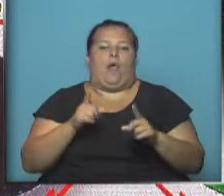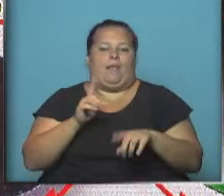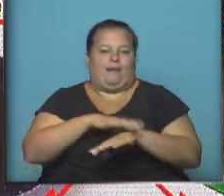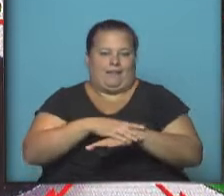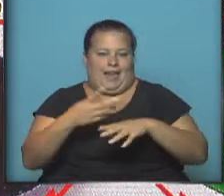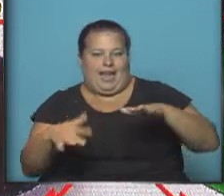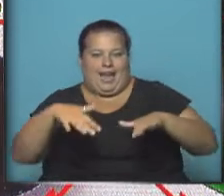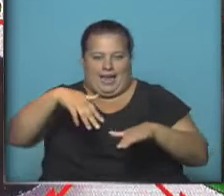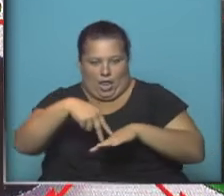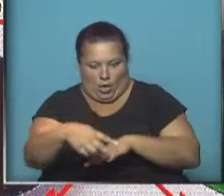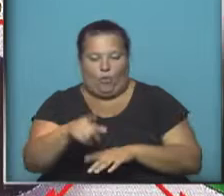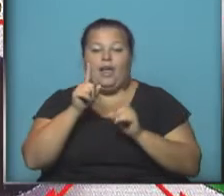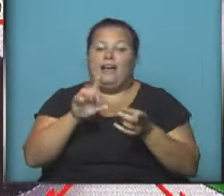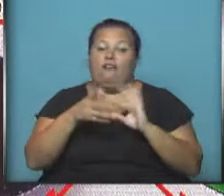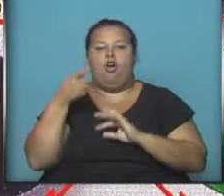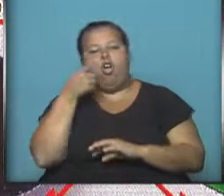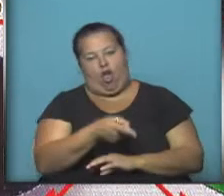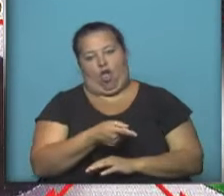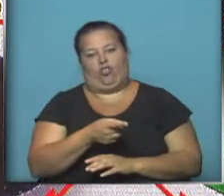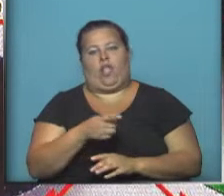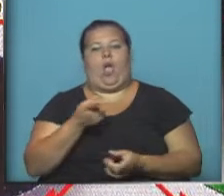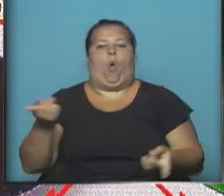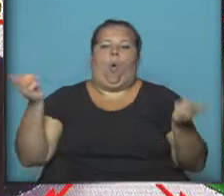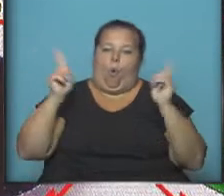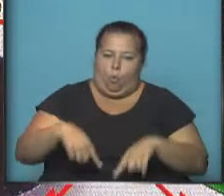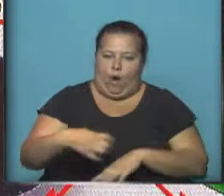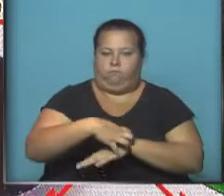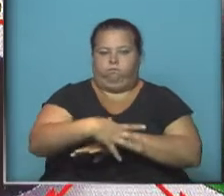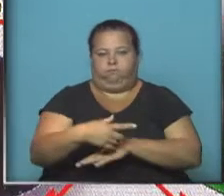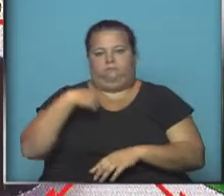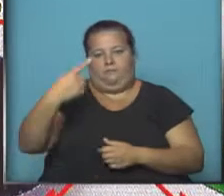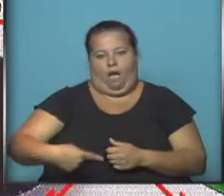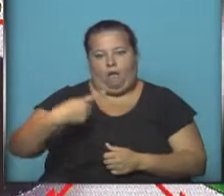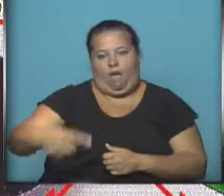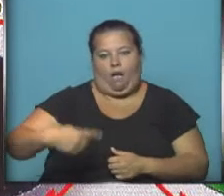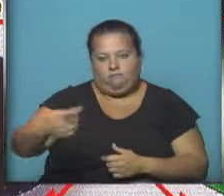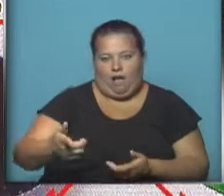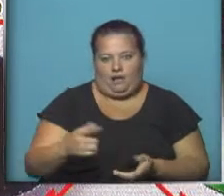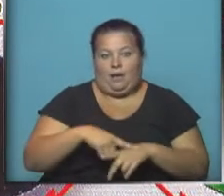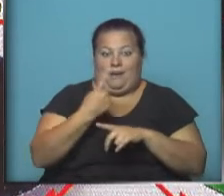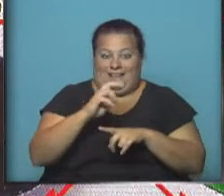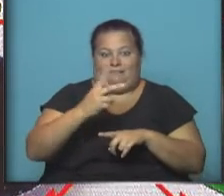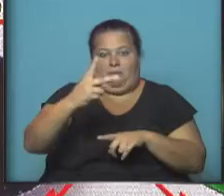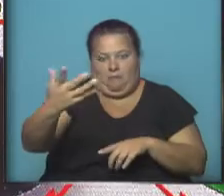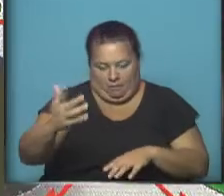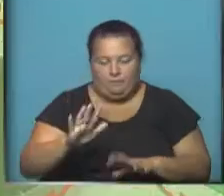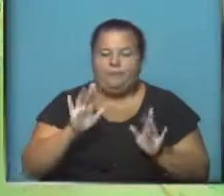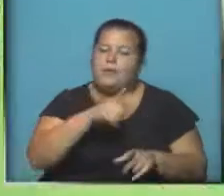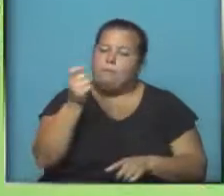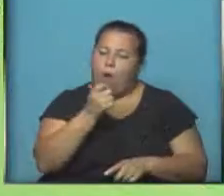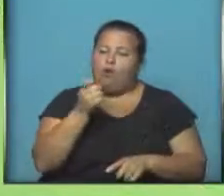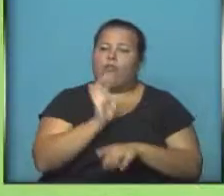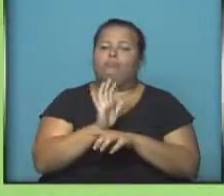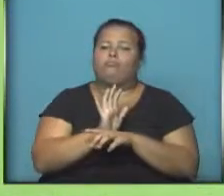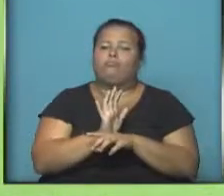el equilibrio, y de esa forma evitar que tenga episodios de esguince a repetición a partir del primer episodio. Esto es importante porque quiere decir que